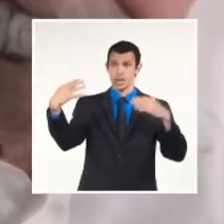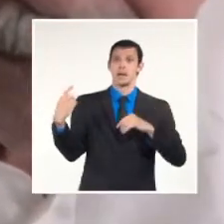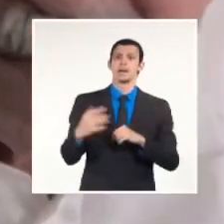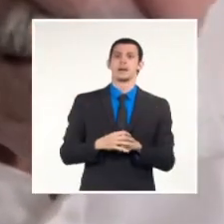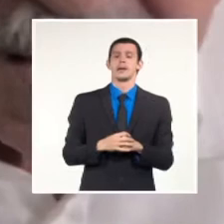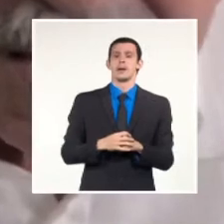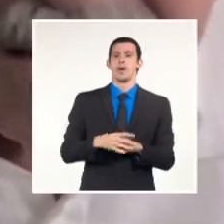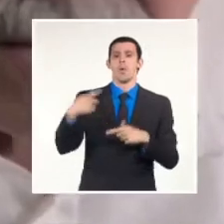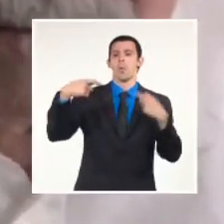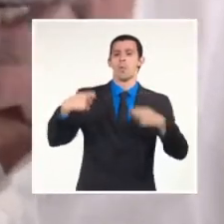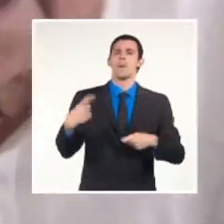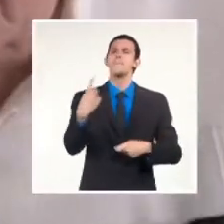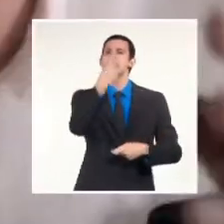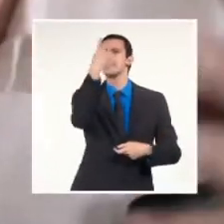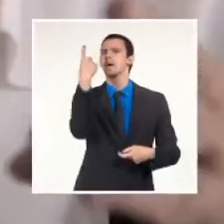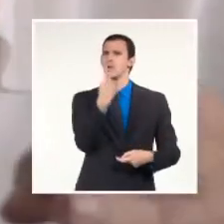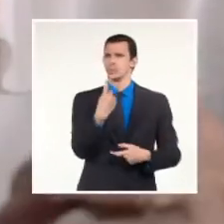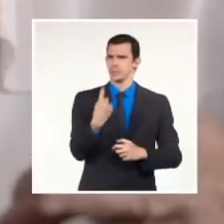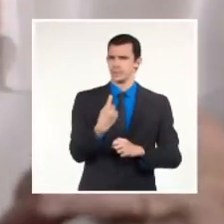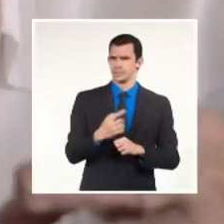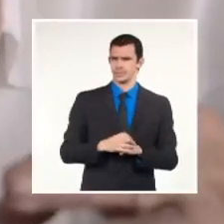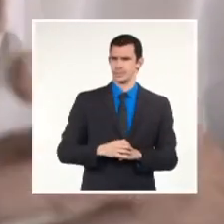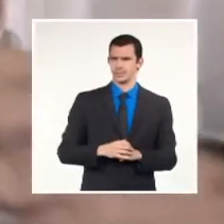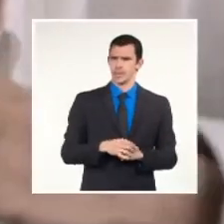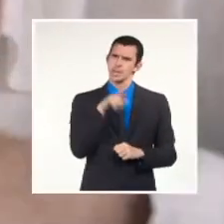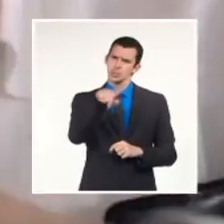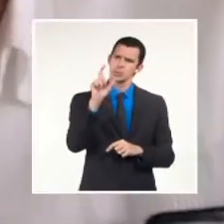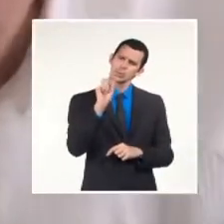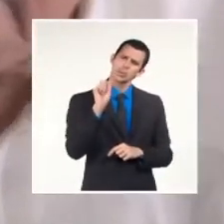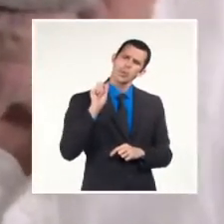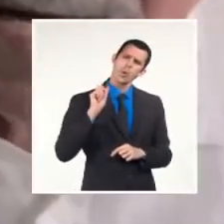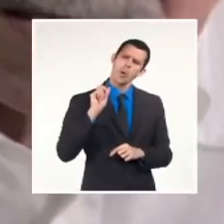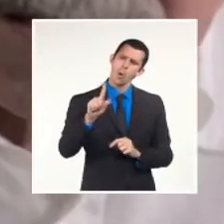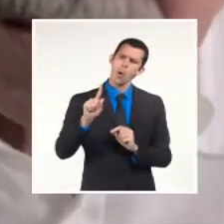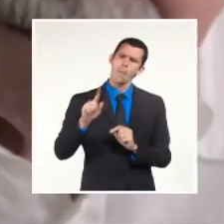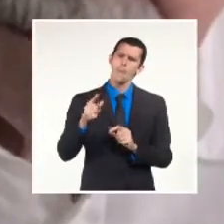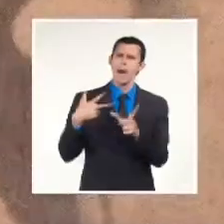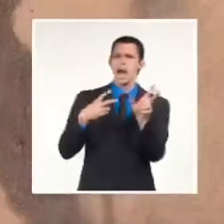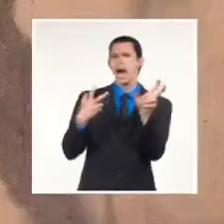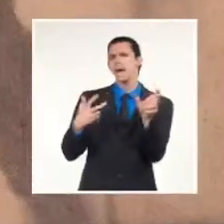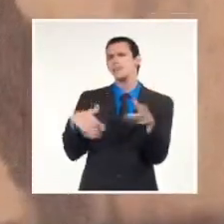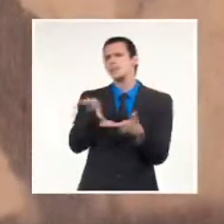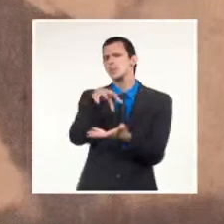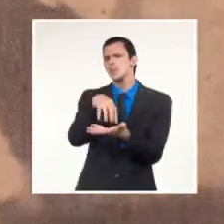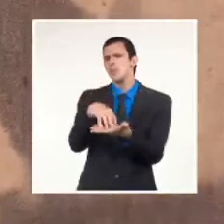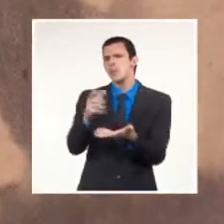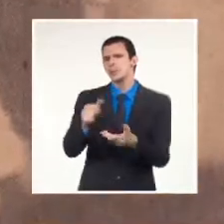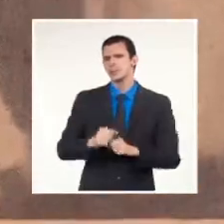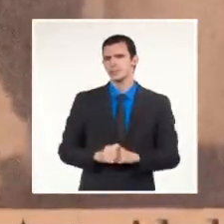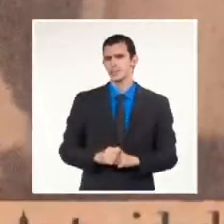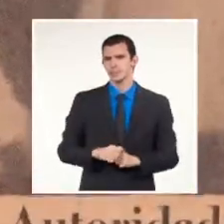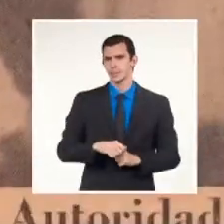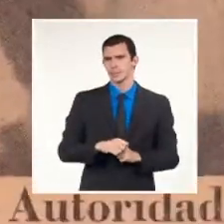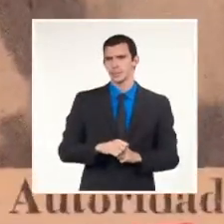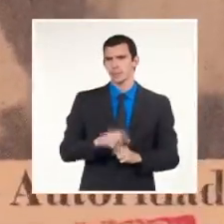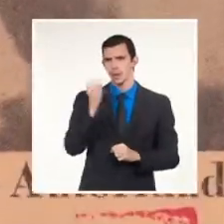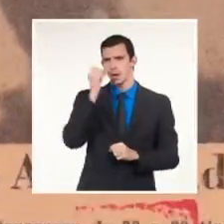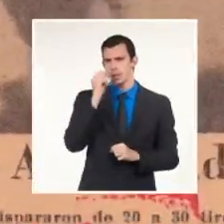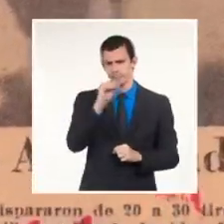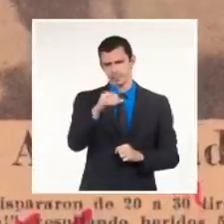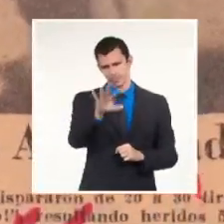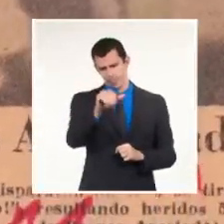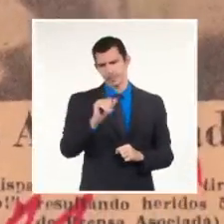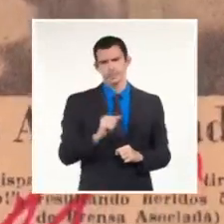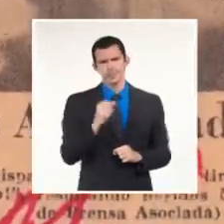etc. Entonces el juez, la primera pregunta que me hace, Mr. Miranda, ¿dónde usted compró las